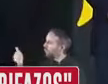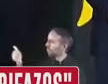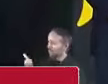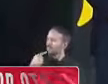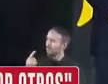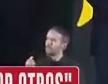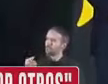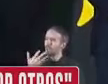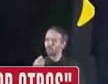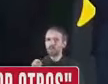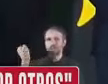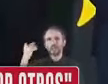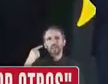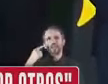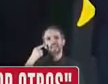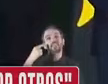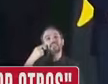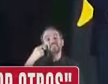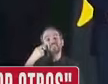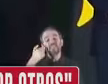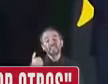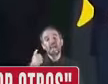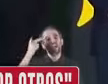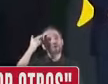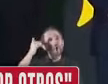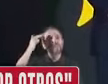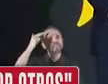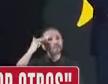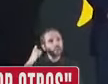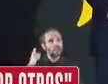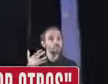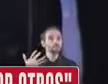día 99 el día 99